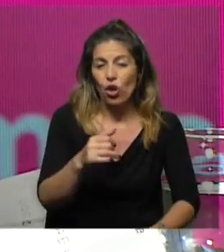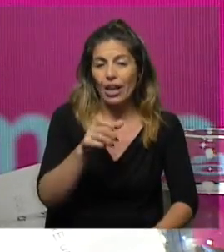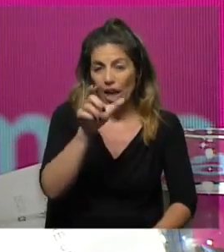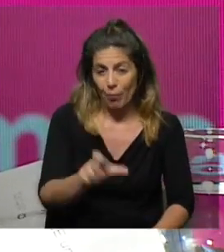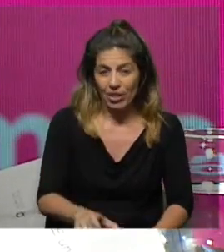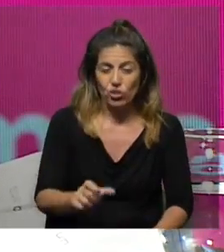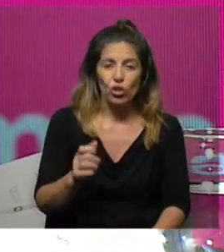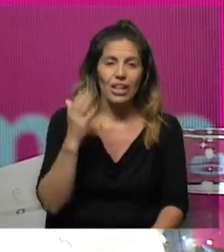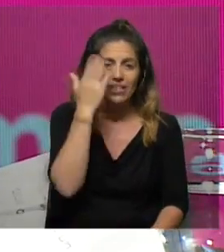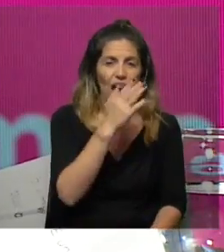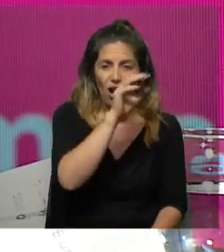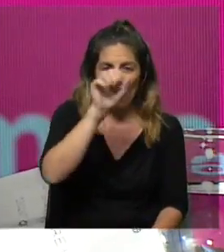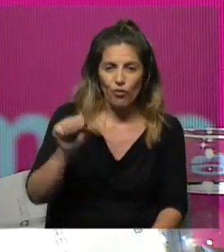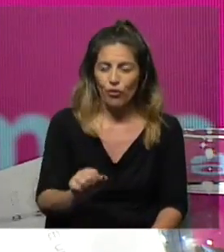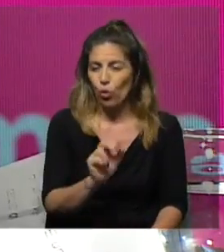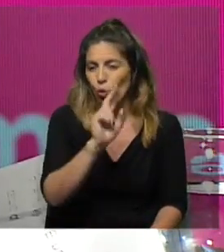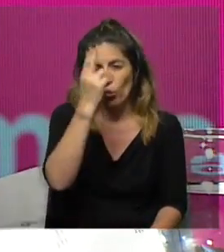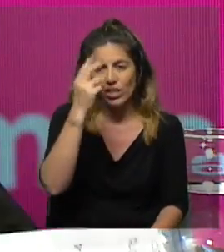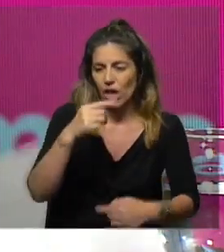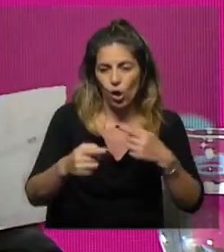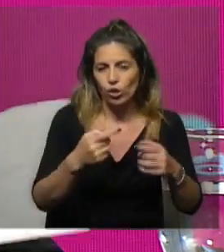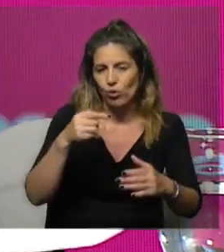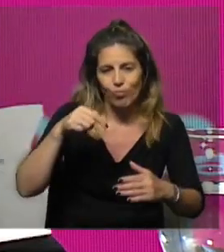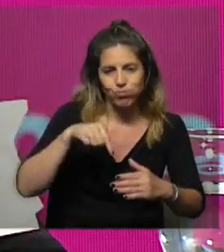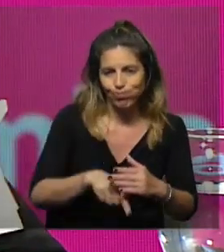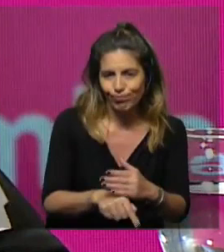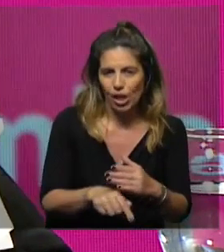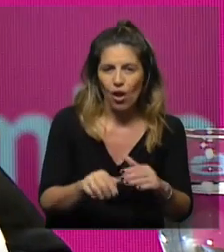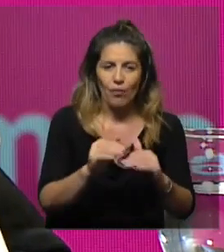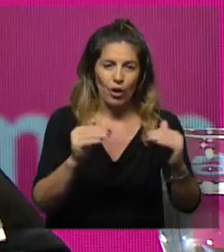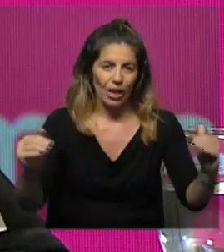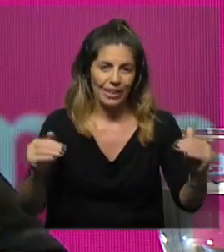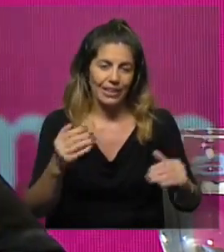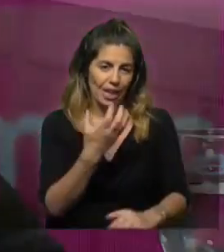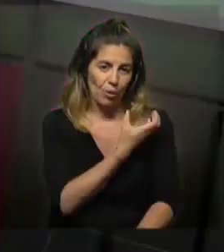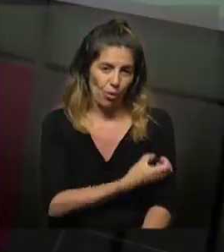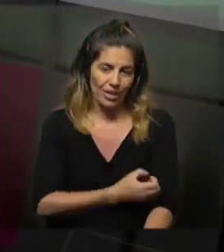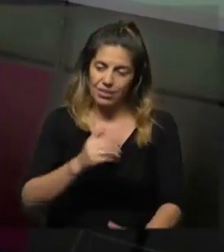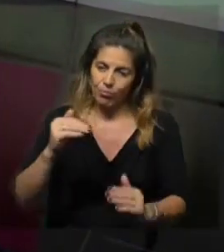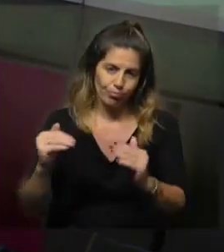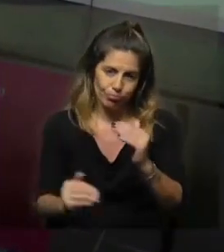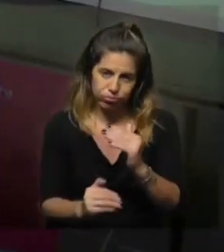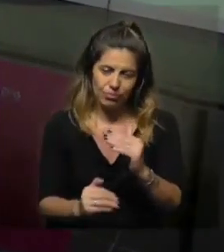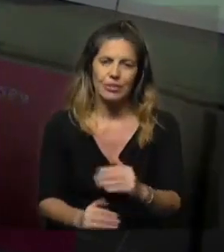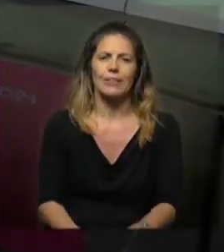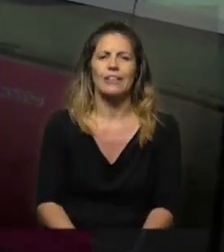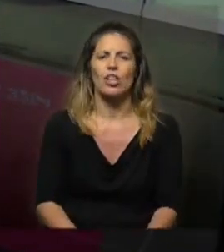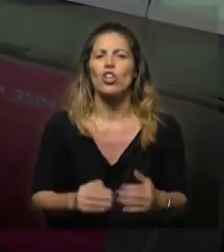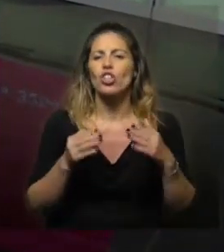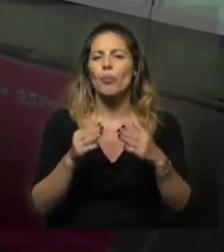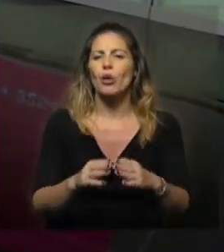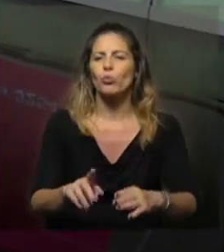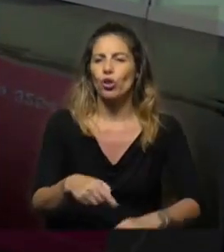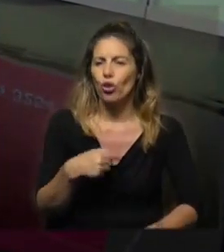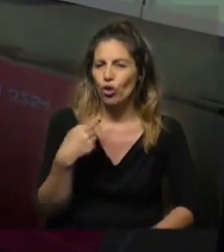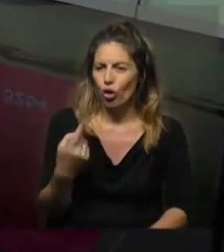en este país Sigue estando sumergida bajo la línea de pobreza la otra parte